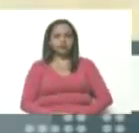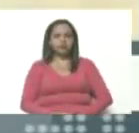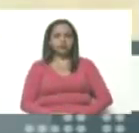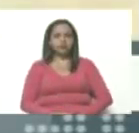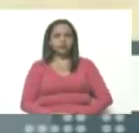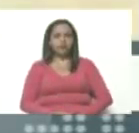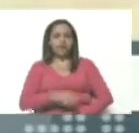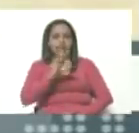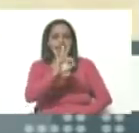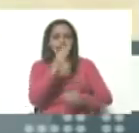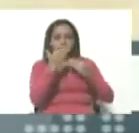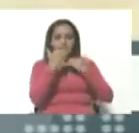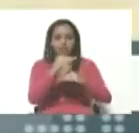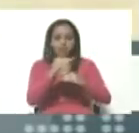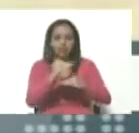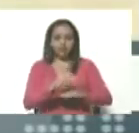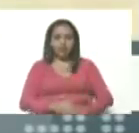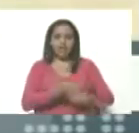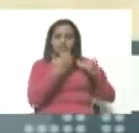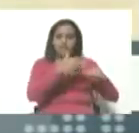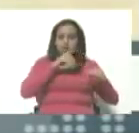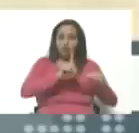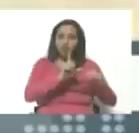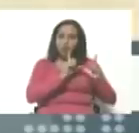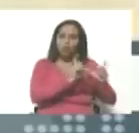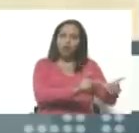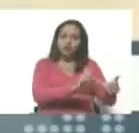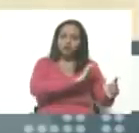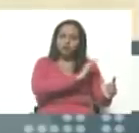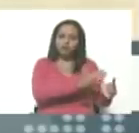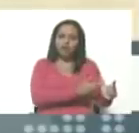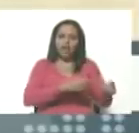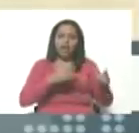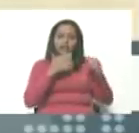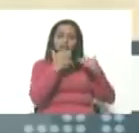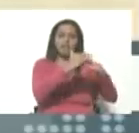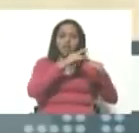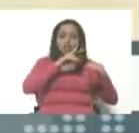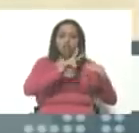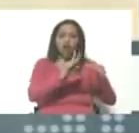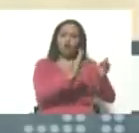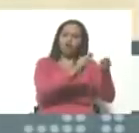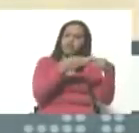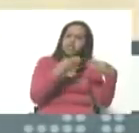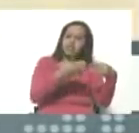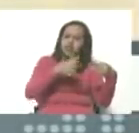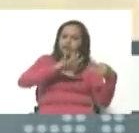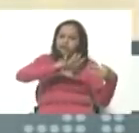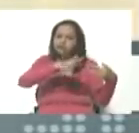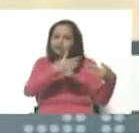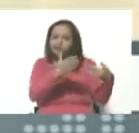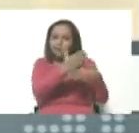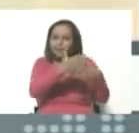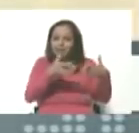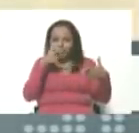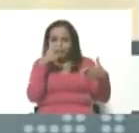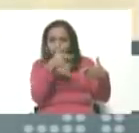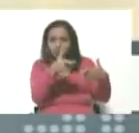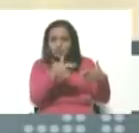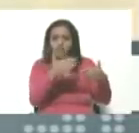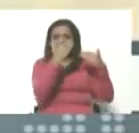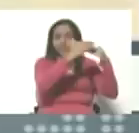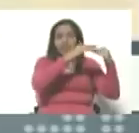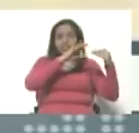Son los tres niveles, nivel 1, cuarentena radical, nivel 2, una flexibilización parcial y vigilada,